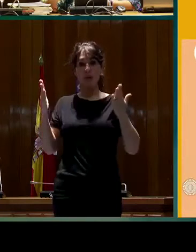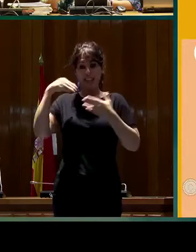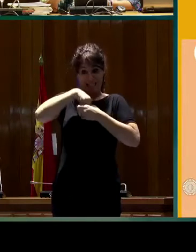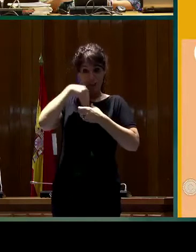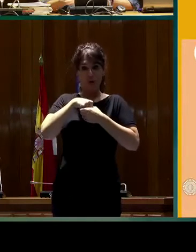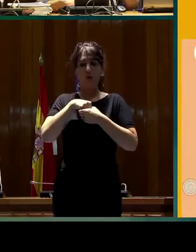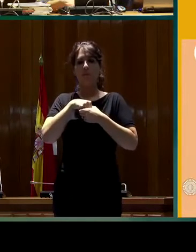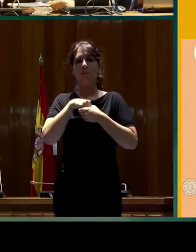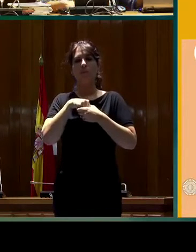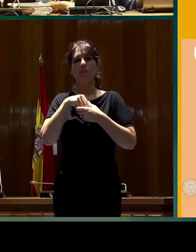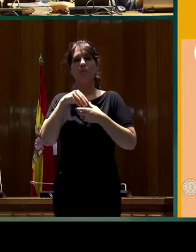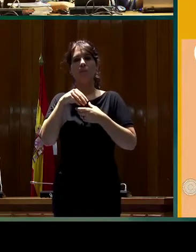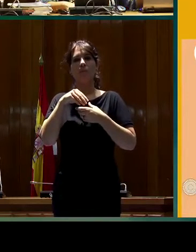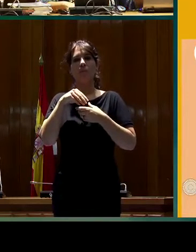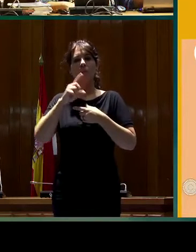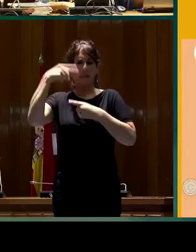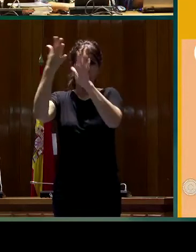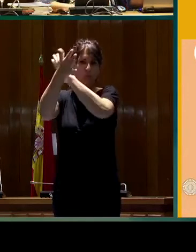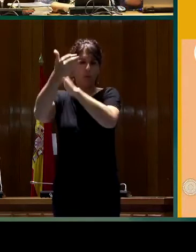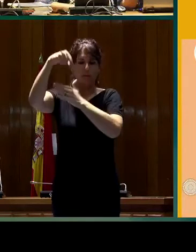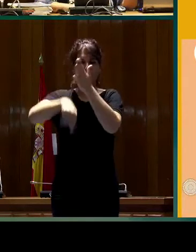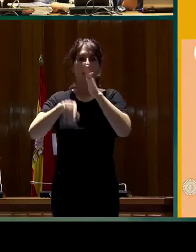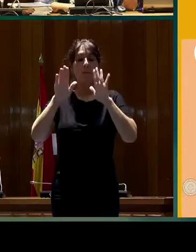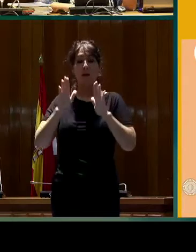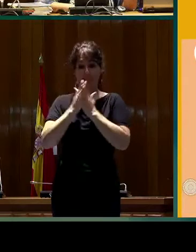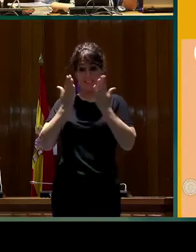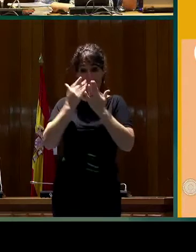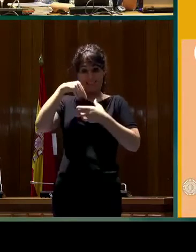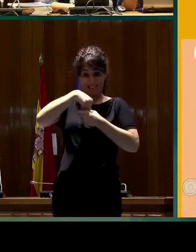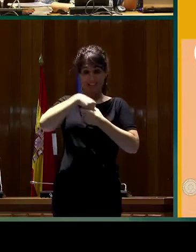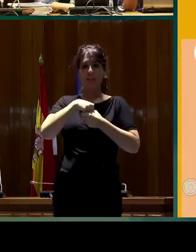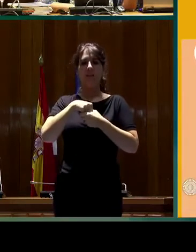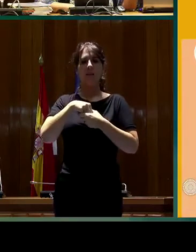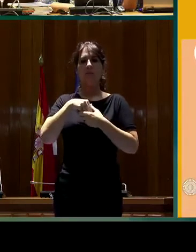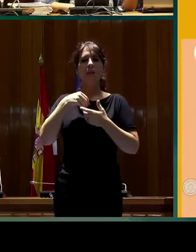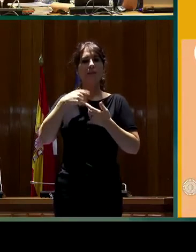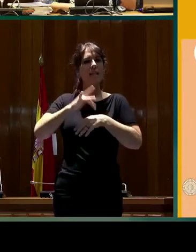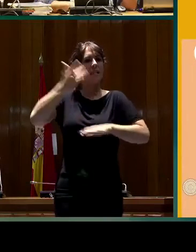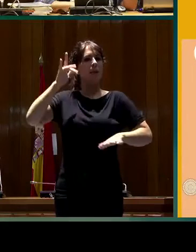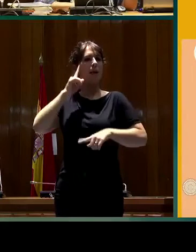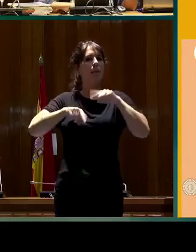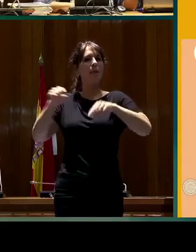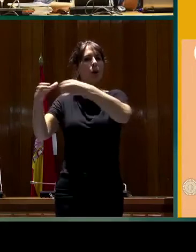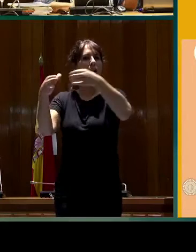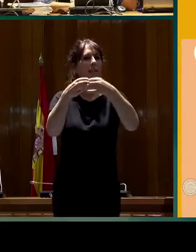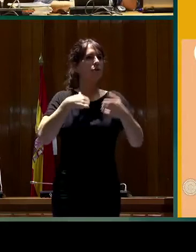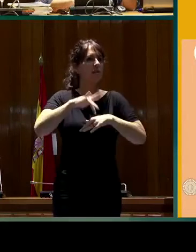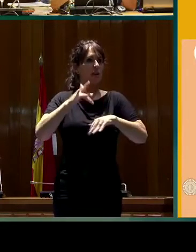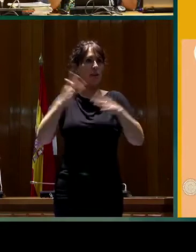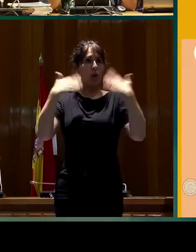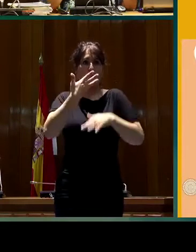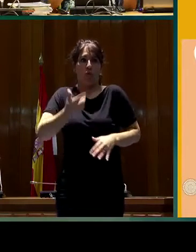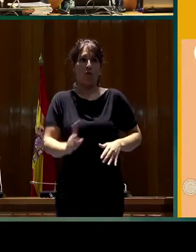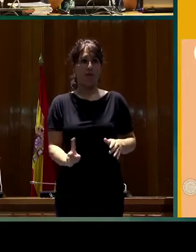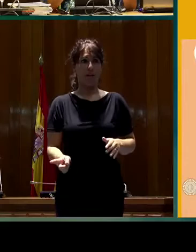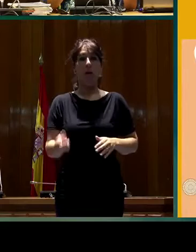lado, luego hablaré más adelante, ¿no? Esta sensibilidad hacia según qué colectivos. Yo en concreto,